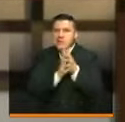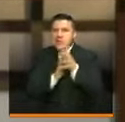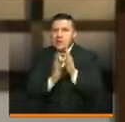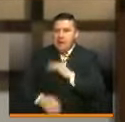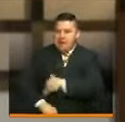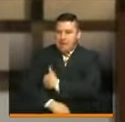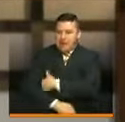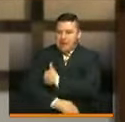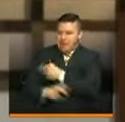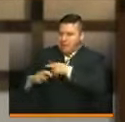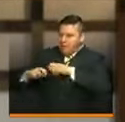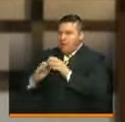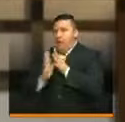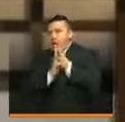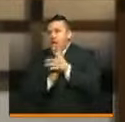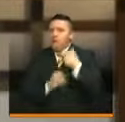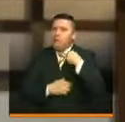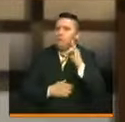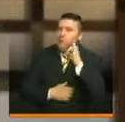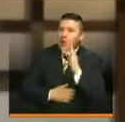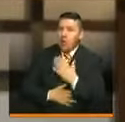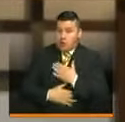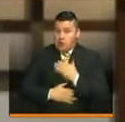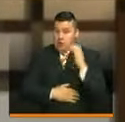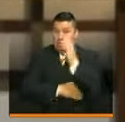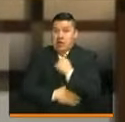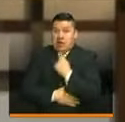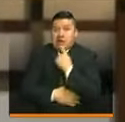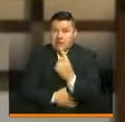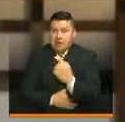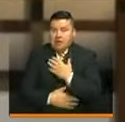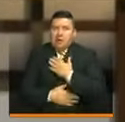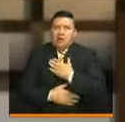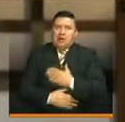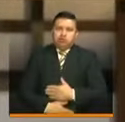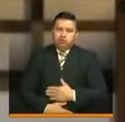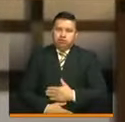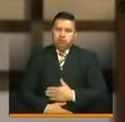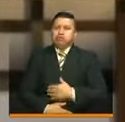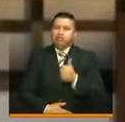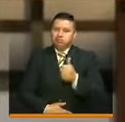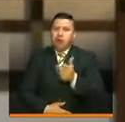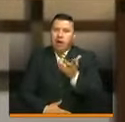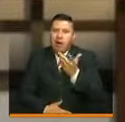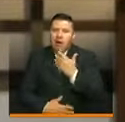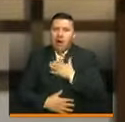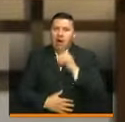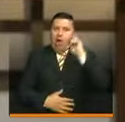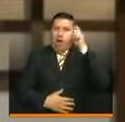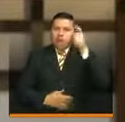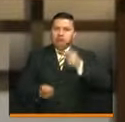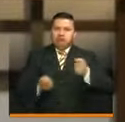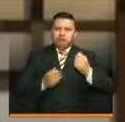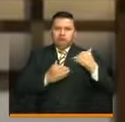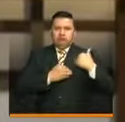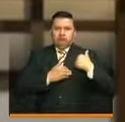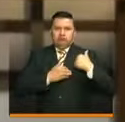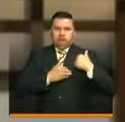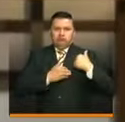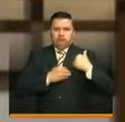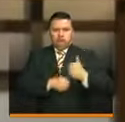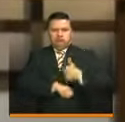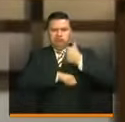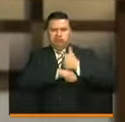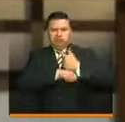de sus ministros y como colombiano, se lo digo, da mucha tranquilidad saber que hay un gobierno en cabeza de esta